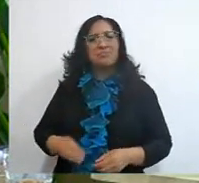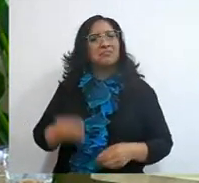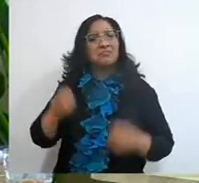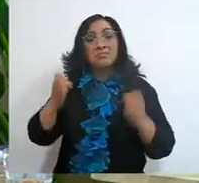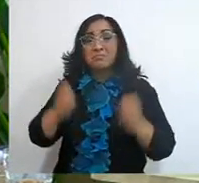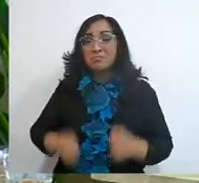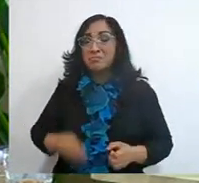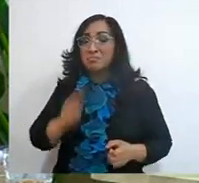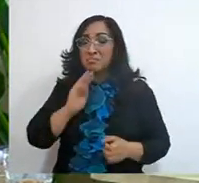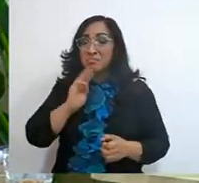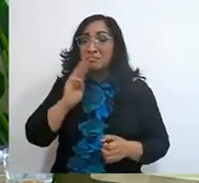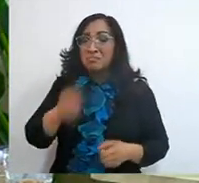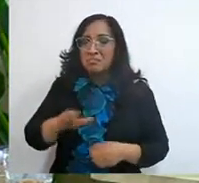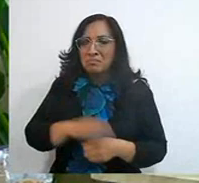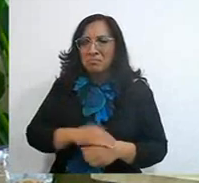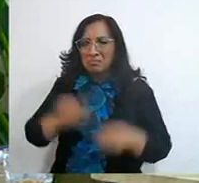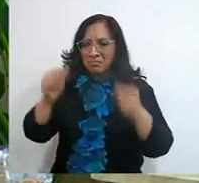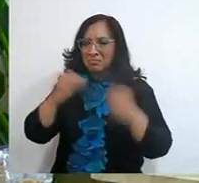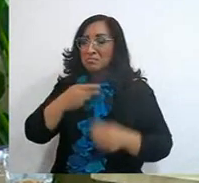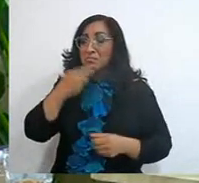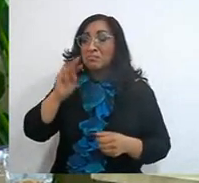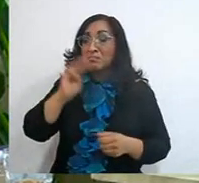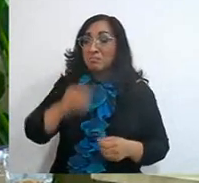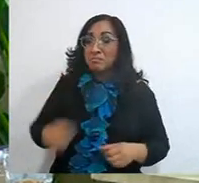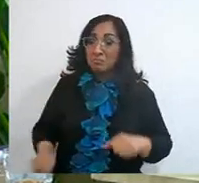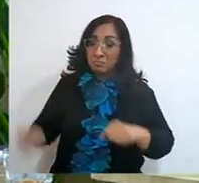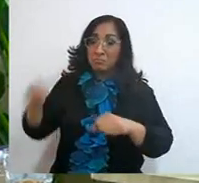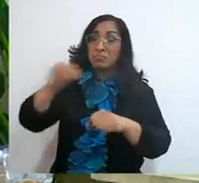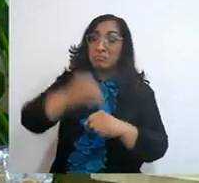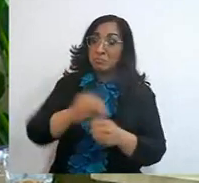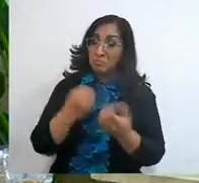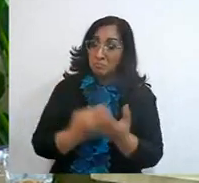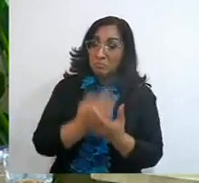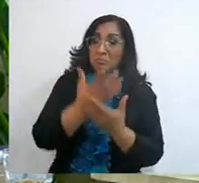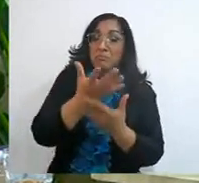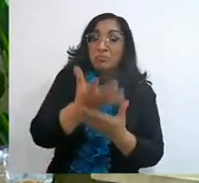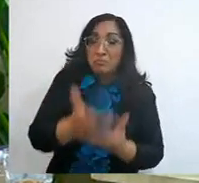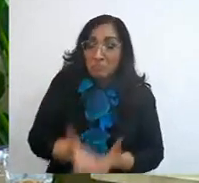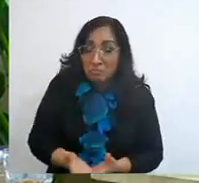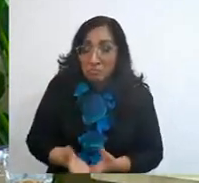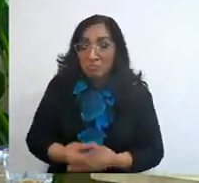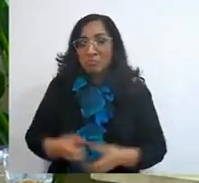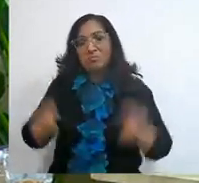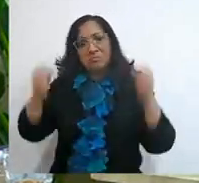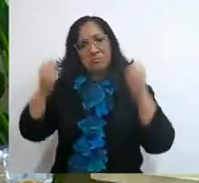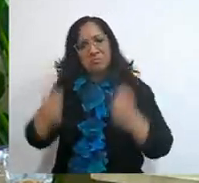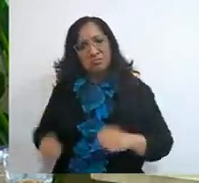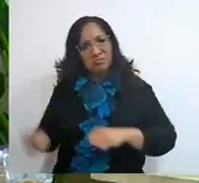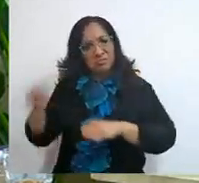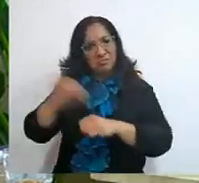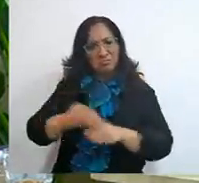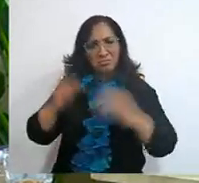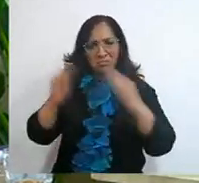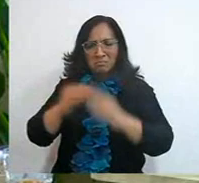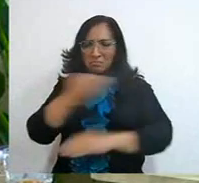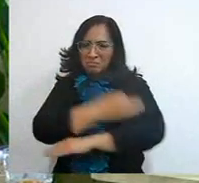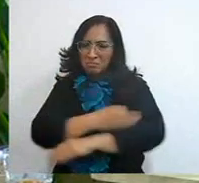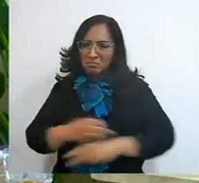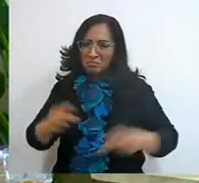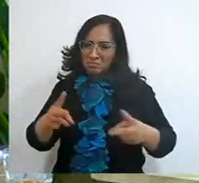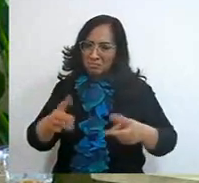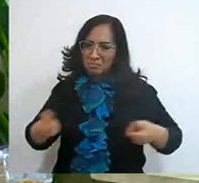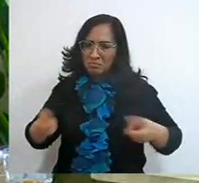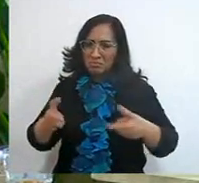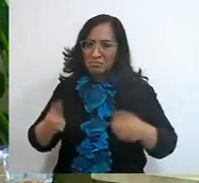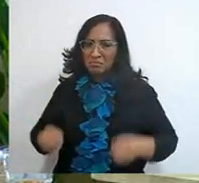condiciones, Padre, porque la maldición tuya tú la dejaste salir y está sobre la tierra y reposa en la casa del ladrón y en la